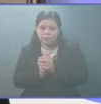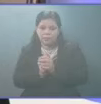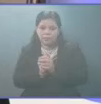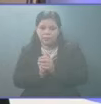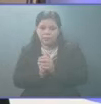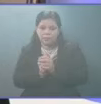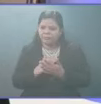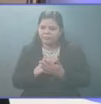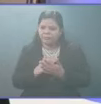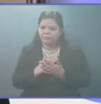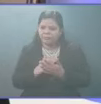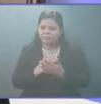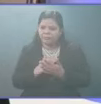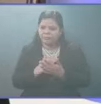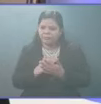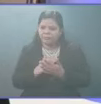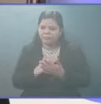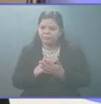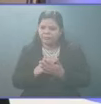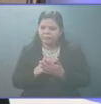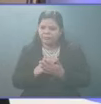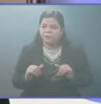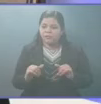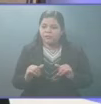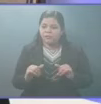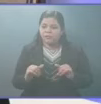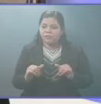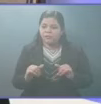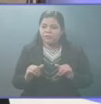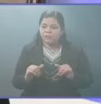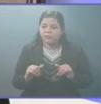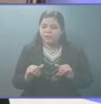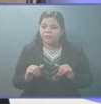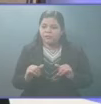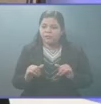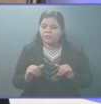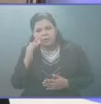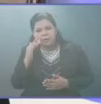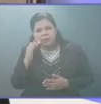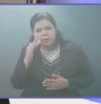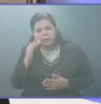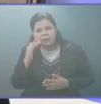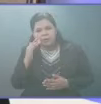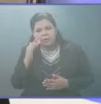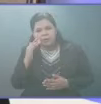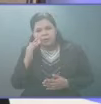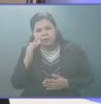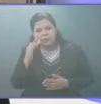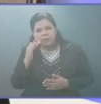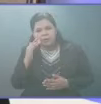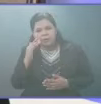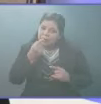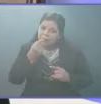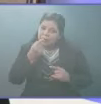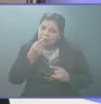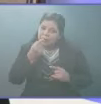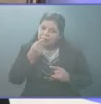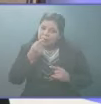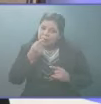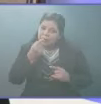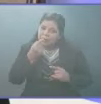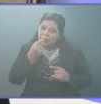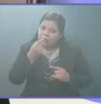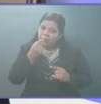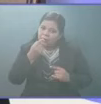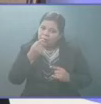mide diferente. Usted lo mide desde el punto de vista si está durmiendo, si llora demasiado, si se ha puesto